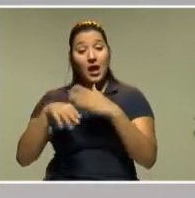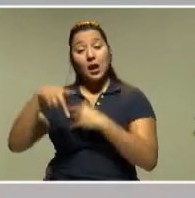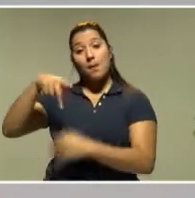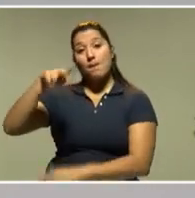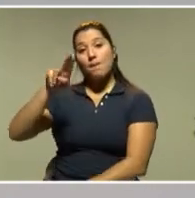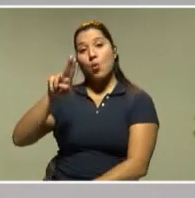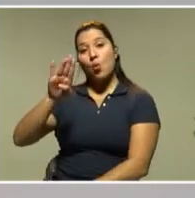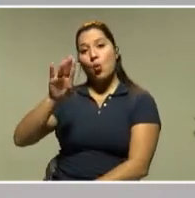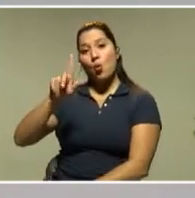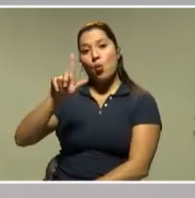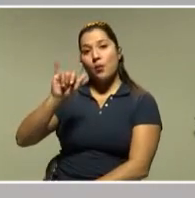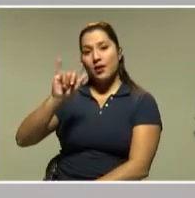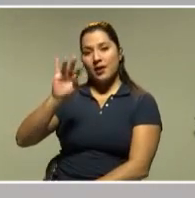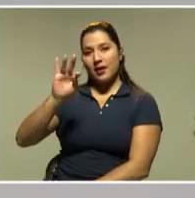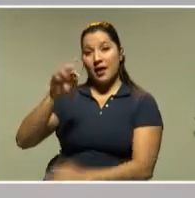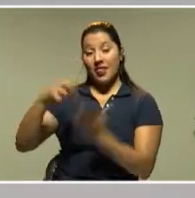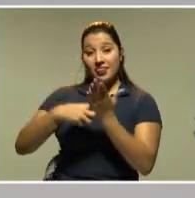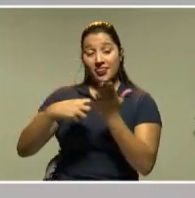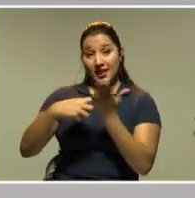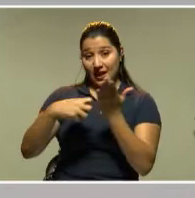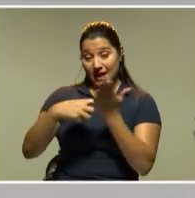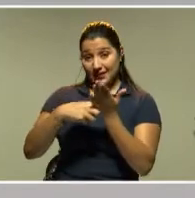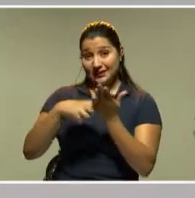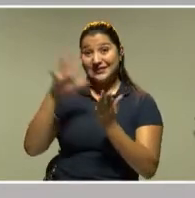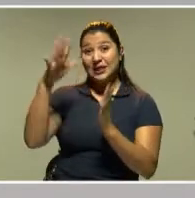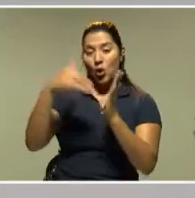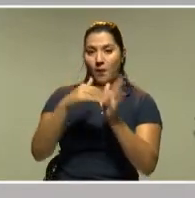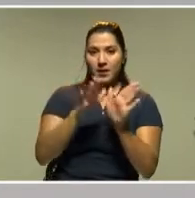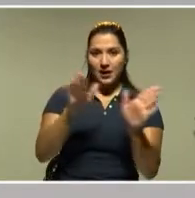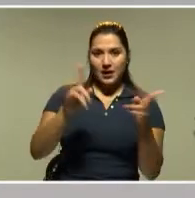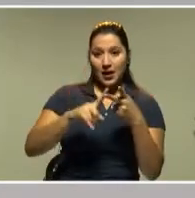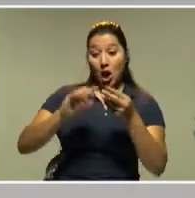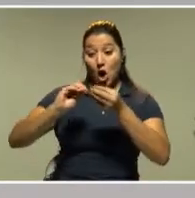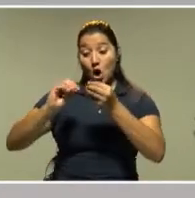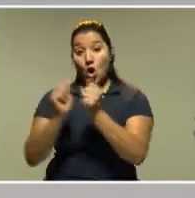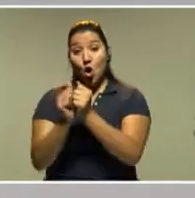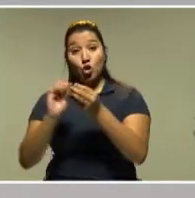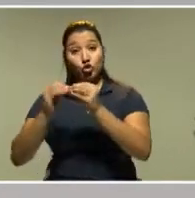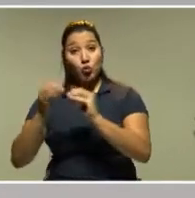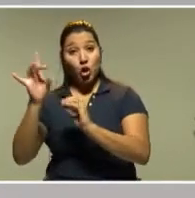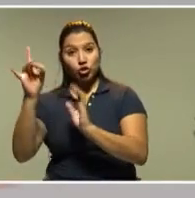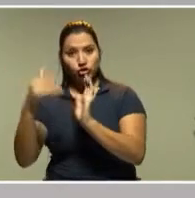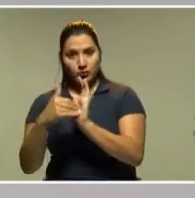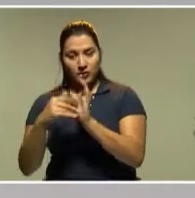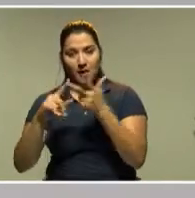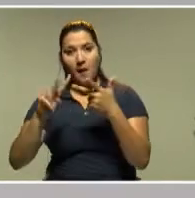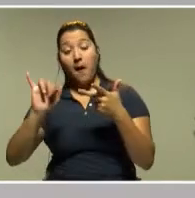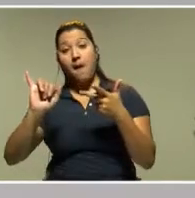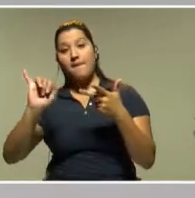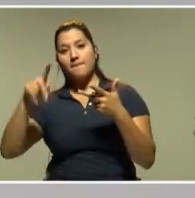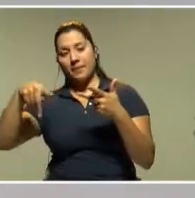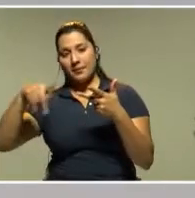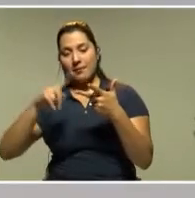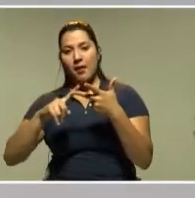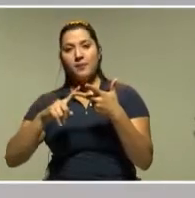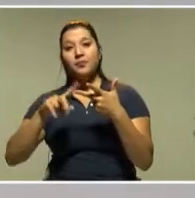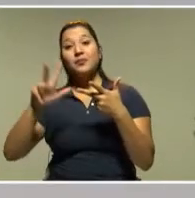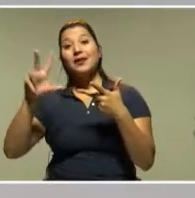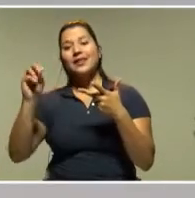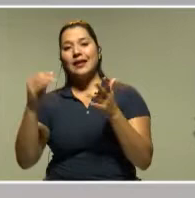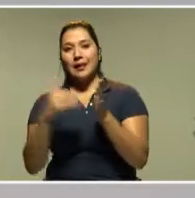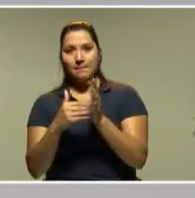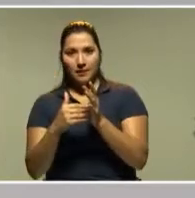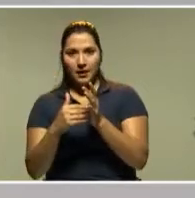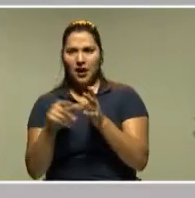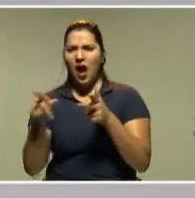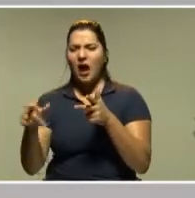Publiticket, tienen un valor de 5,000 general, numerada 8,000 y VIP o ringside 30,000 que van